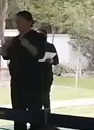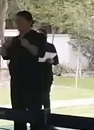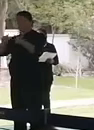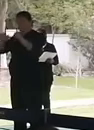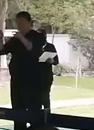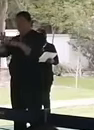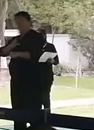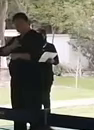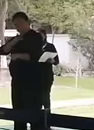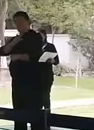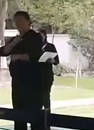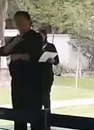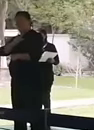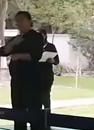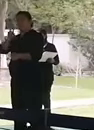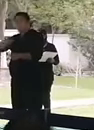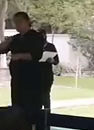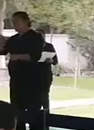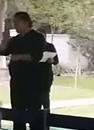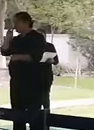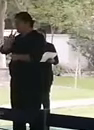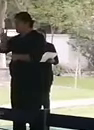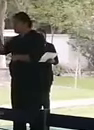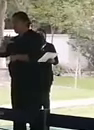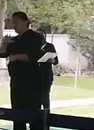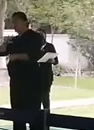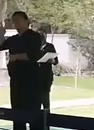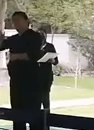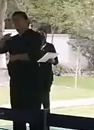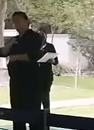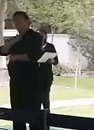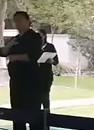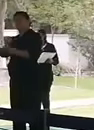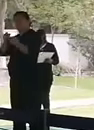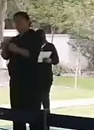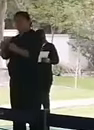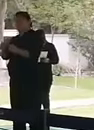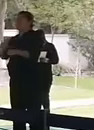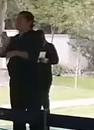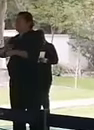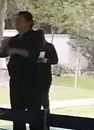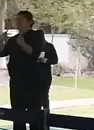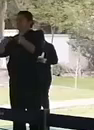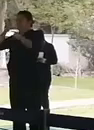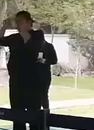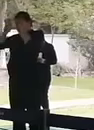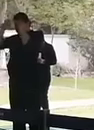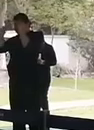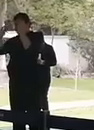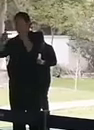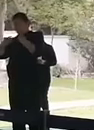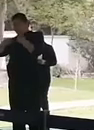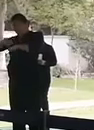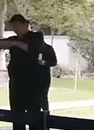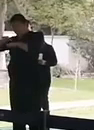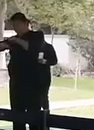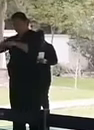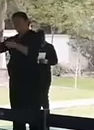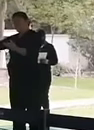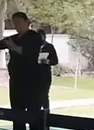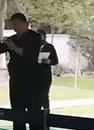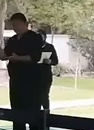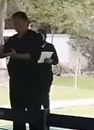vengan más turistas, que vengan más empresarios a invertir a Tlaxcala, porque de todos nosotros depende